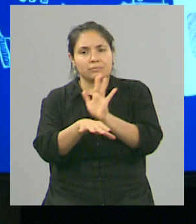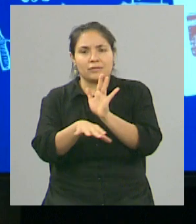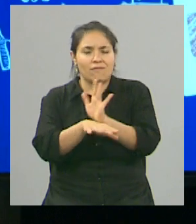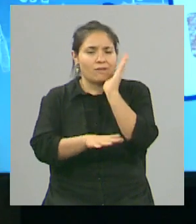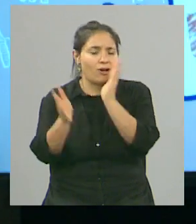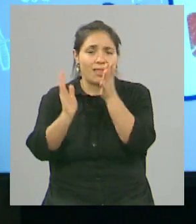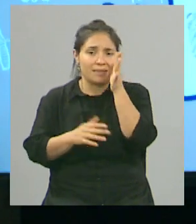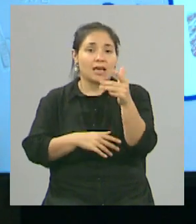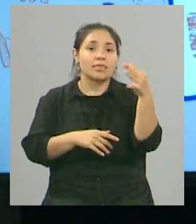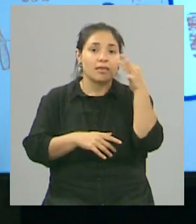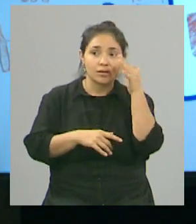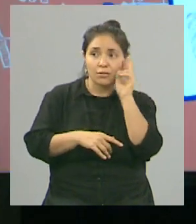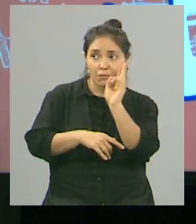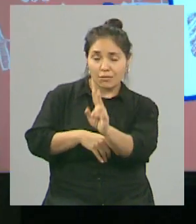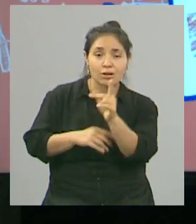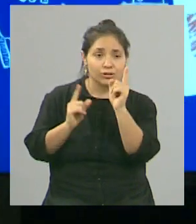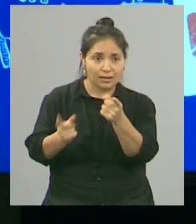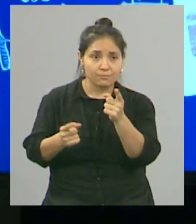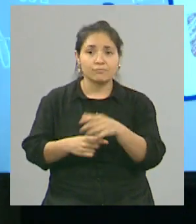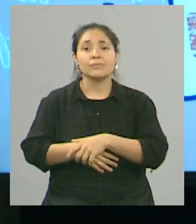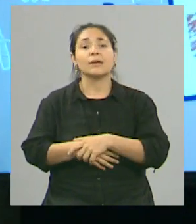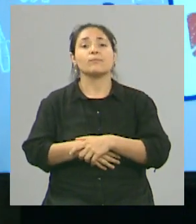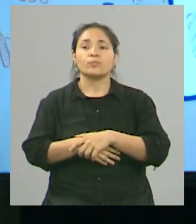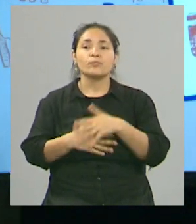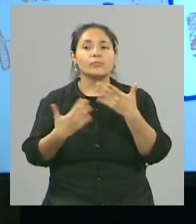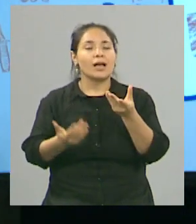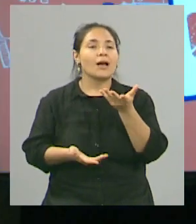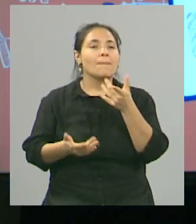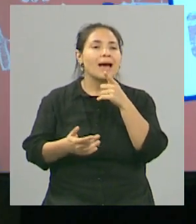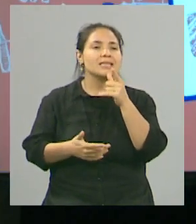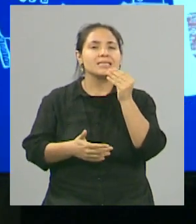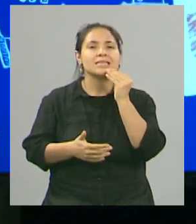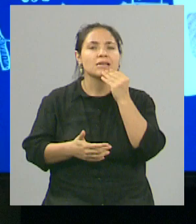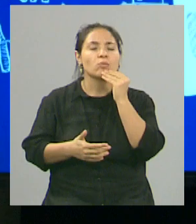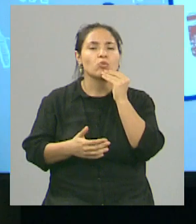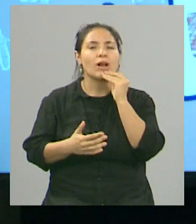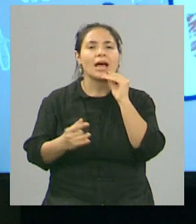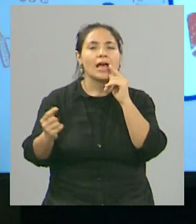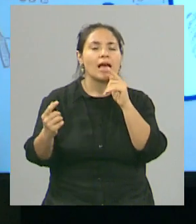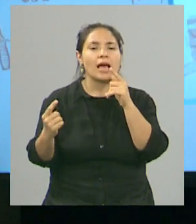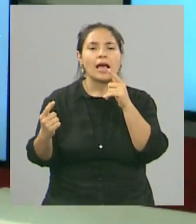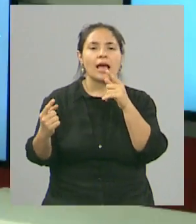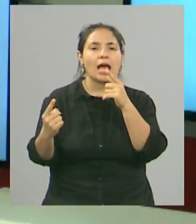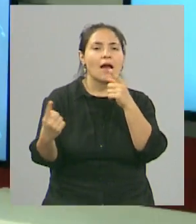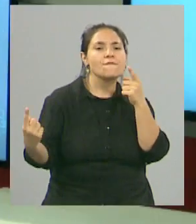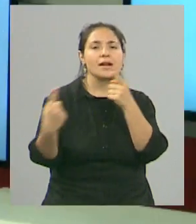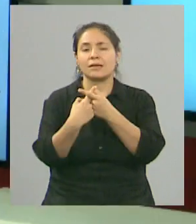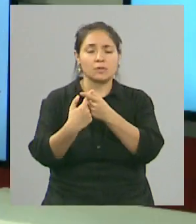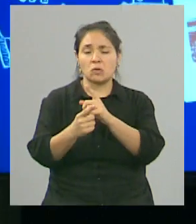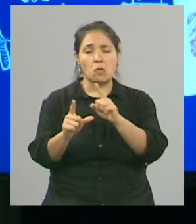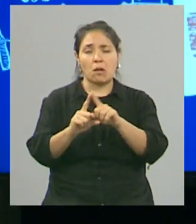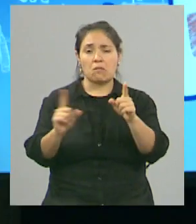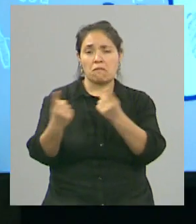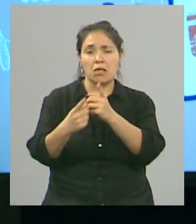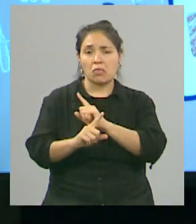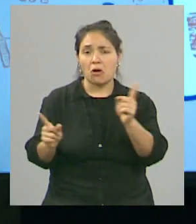hubieron testigos, digamos, se intentó simular un enfrentamiento que no fue tal y se probó.